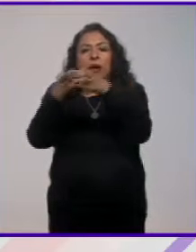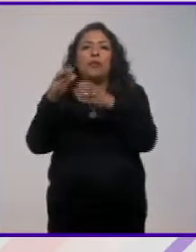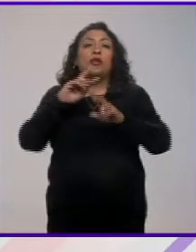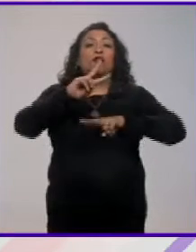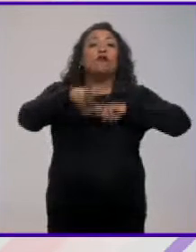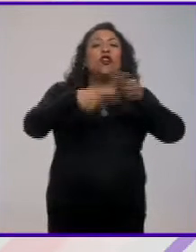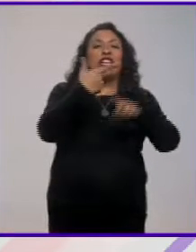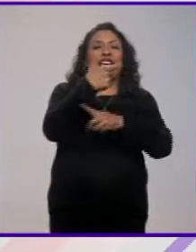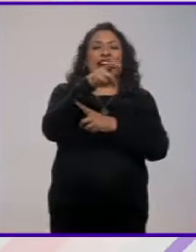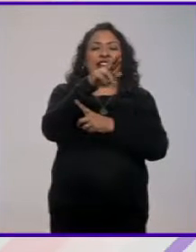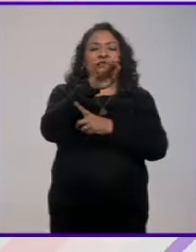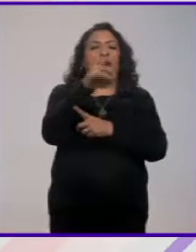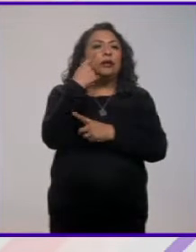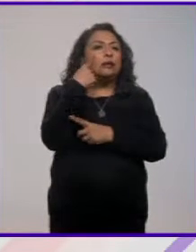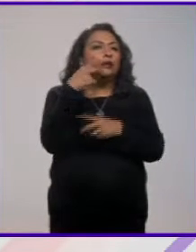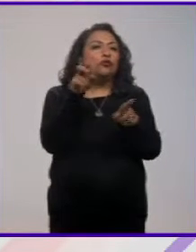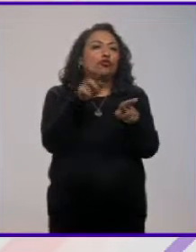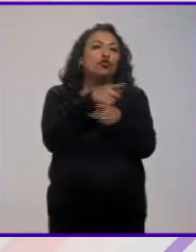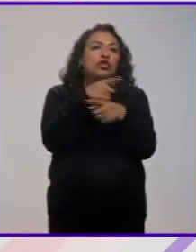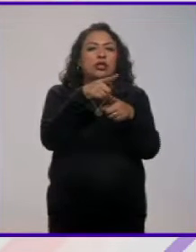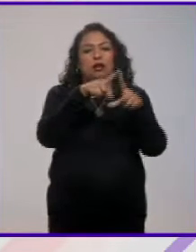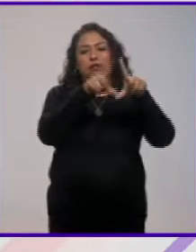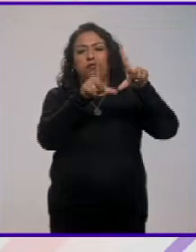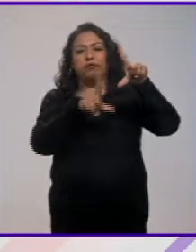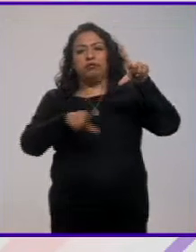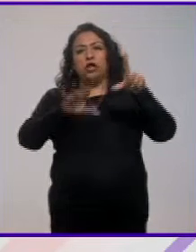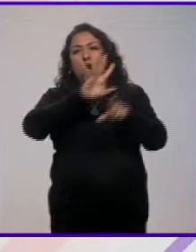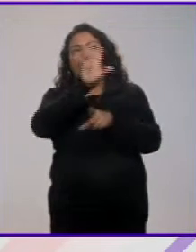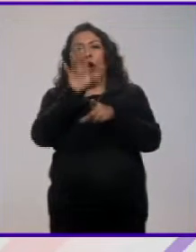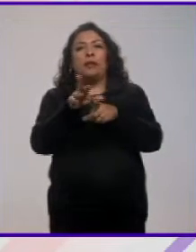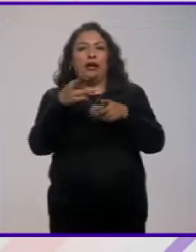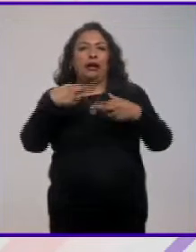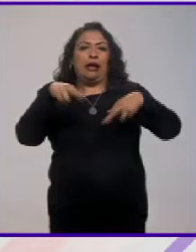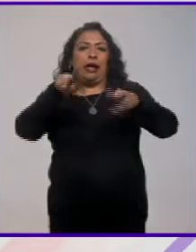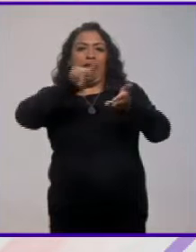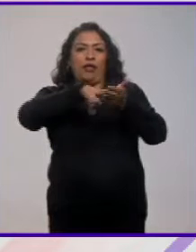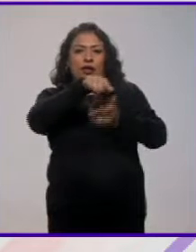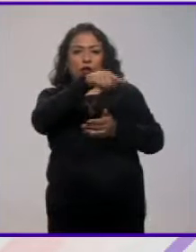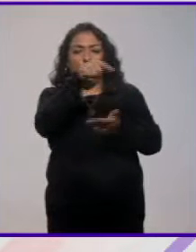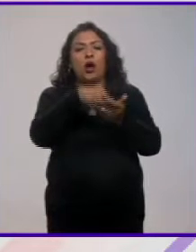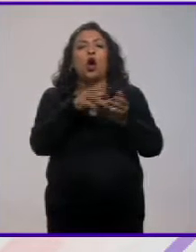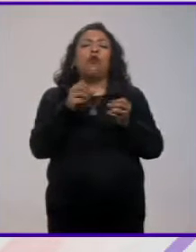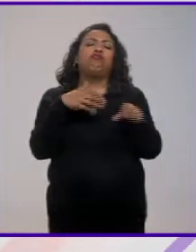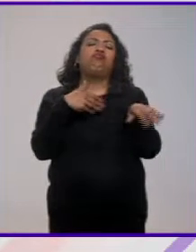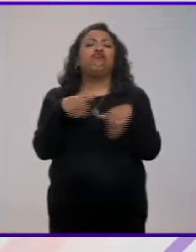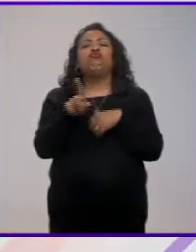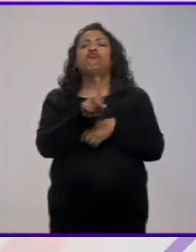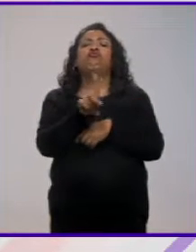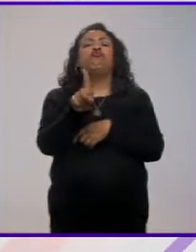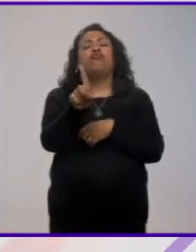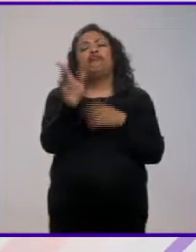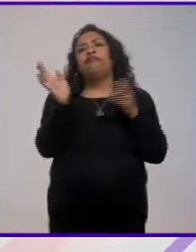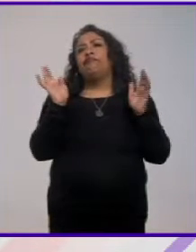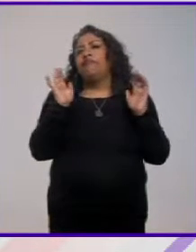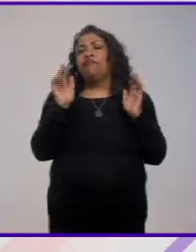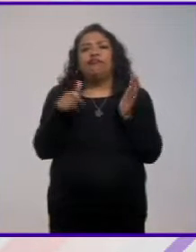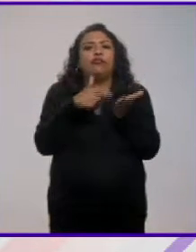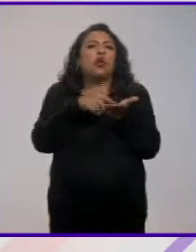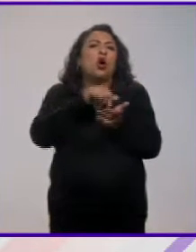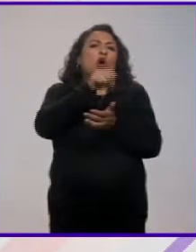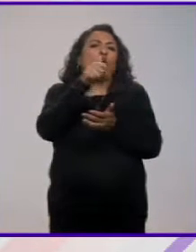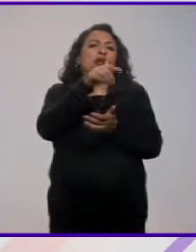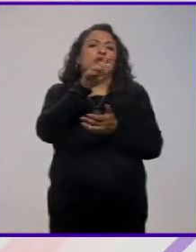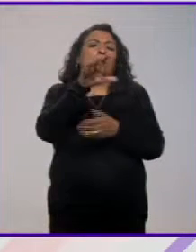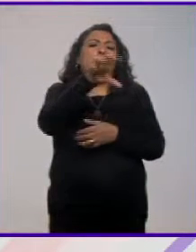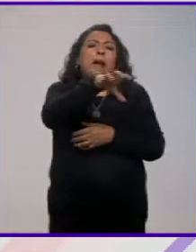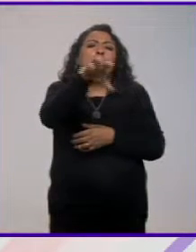escucho toda la música de la República, que es representada ahí, o voy caminando por otros